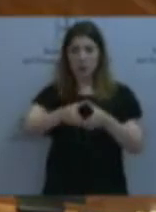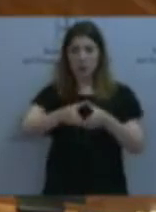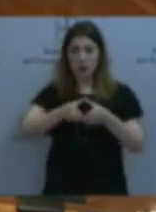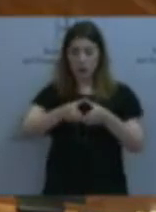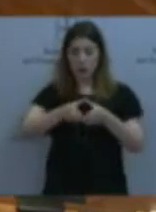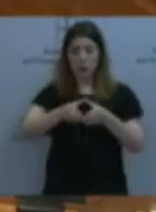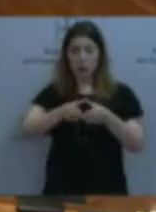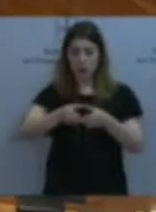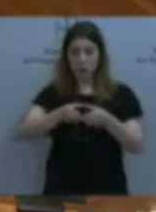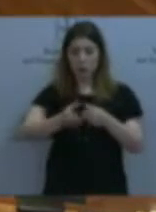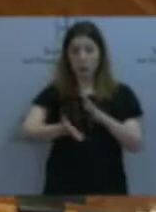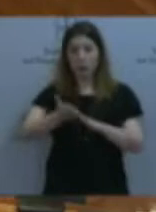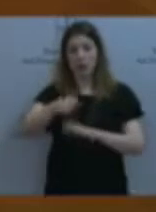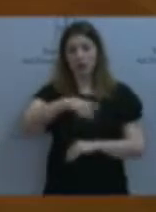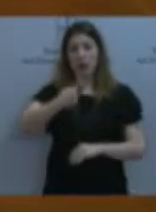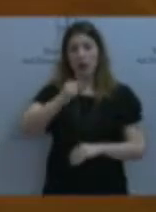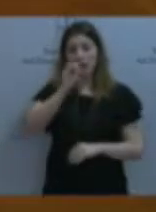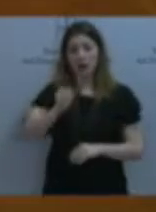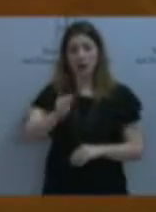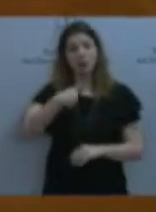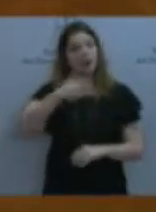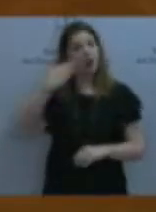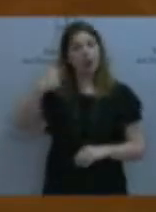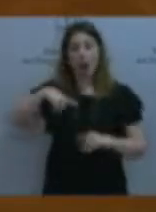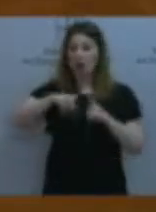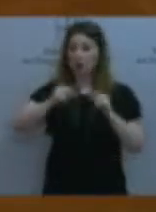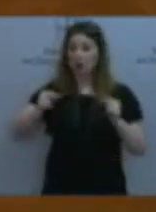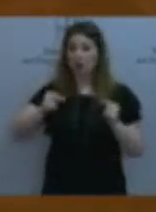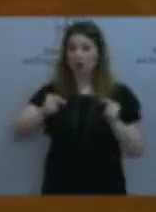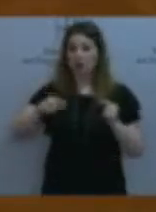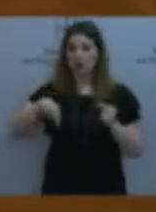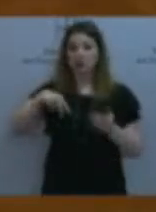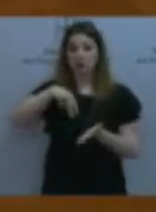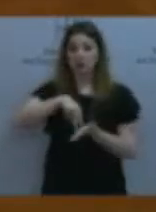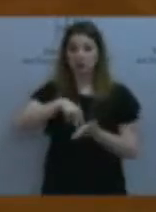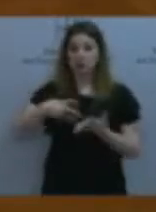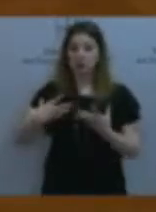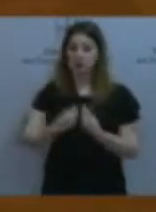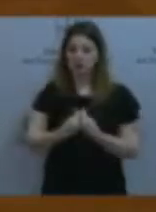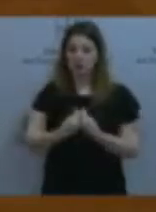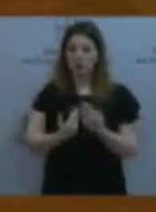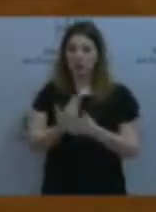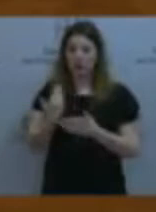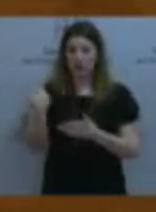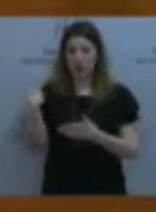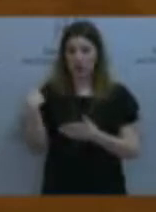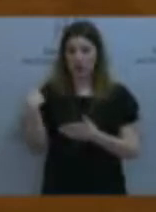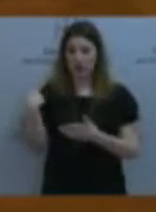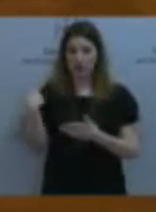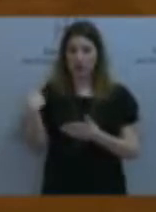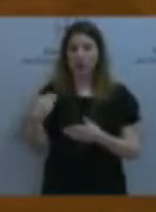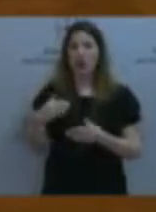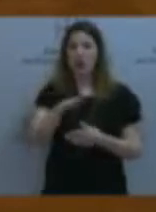de contar con su presencia. Desde hace unos días salieron de Noruega, intentarán